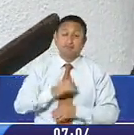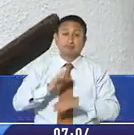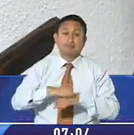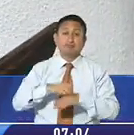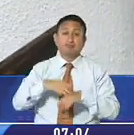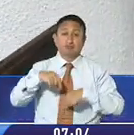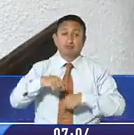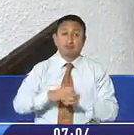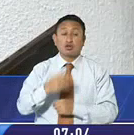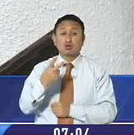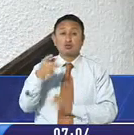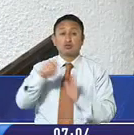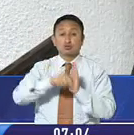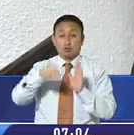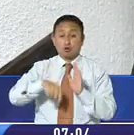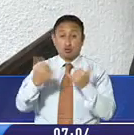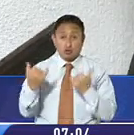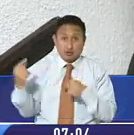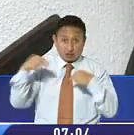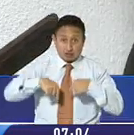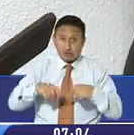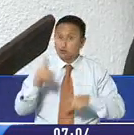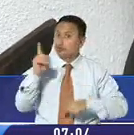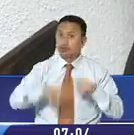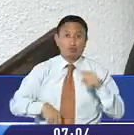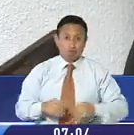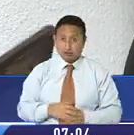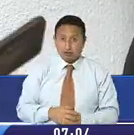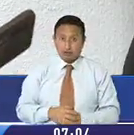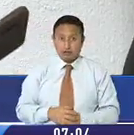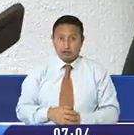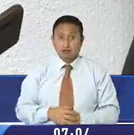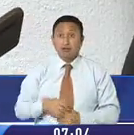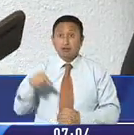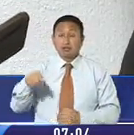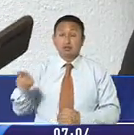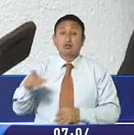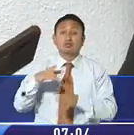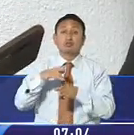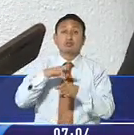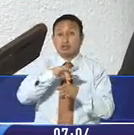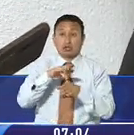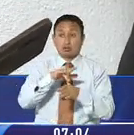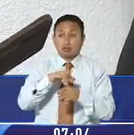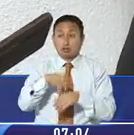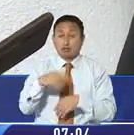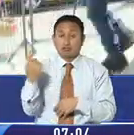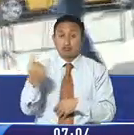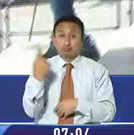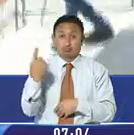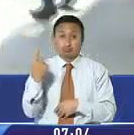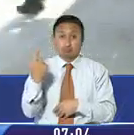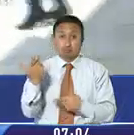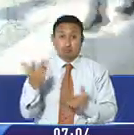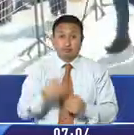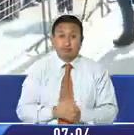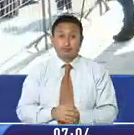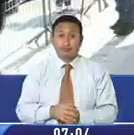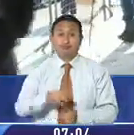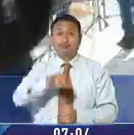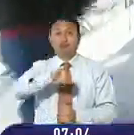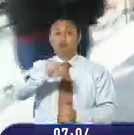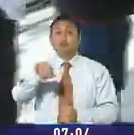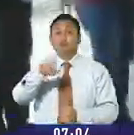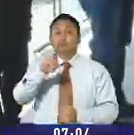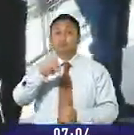dos abogados podría estar aquí presente. Eso generaba un riesgo de que quedaran en indefensión. Juan Pablo Albán, quien a última